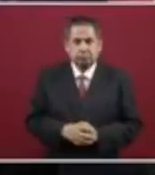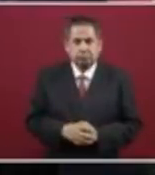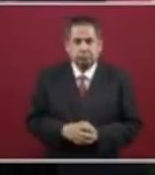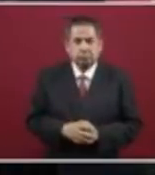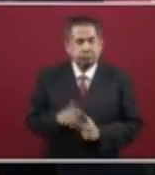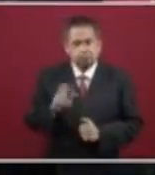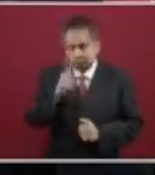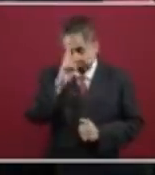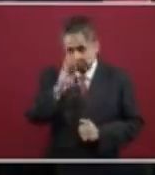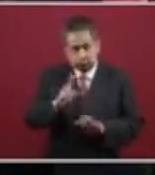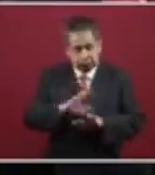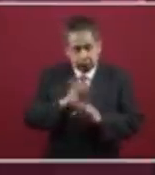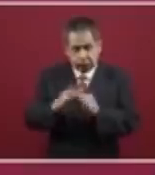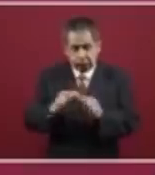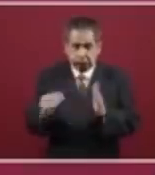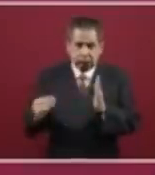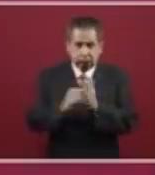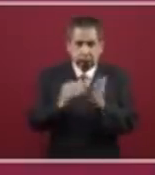Eso está aprobado,